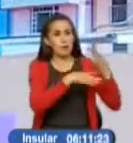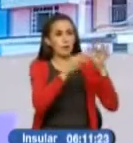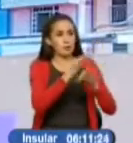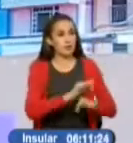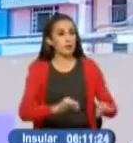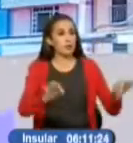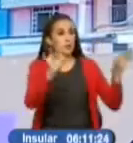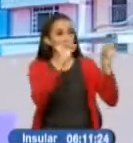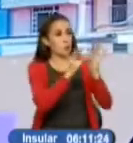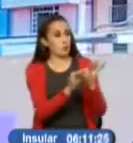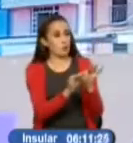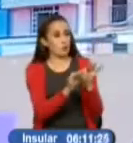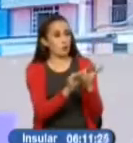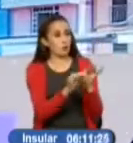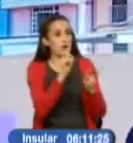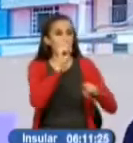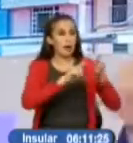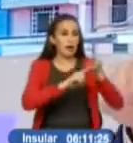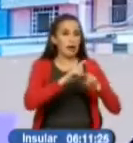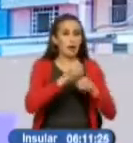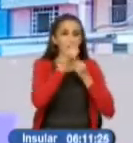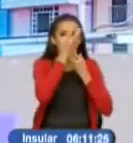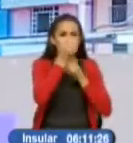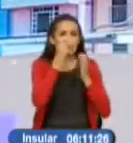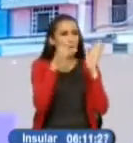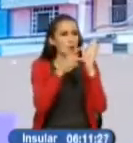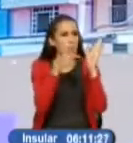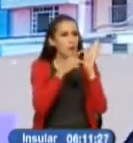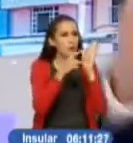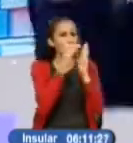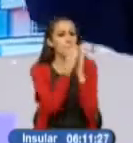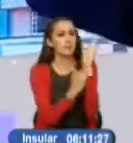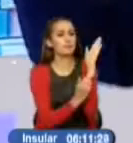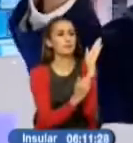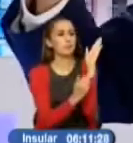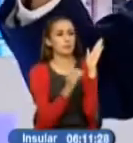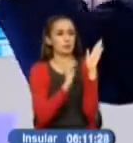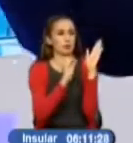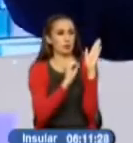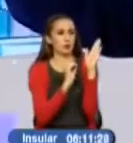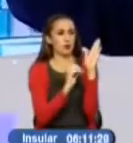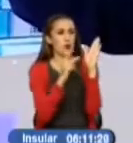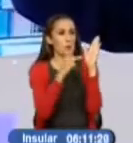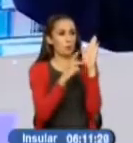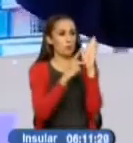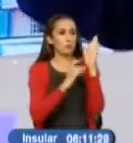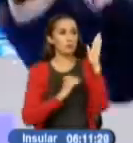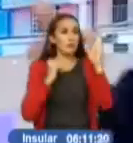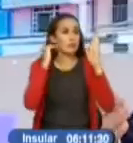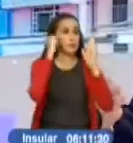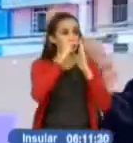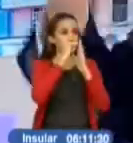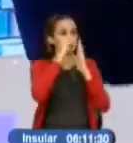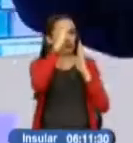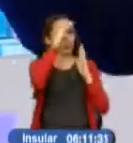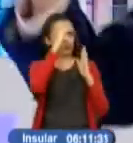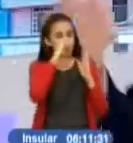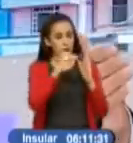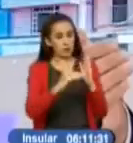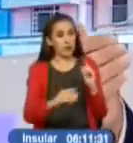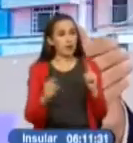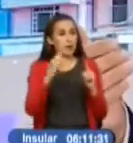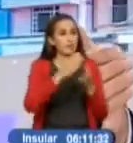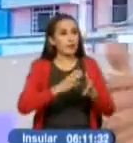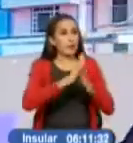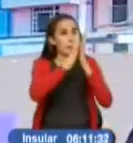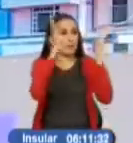hay que desmitificar, ¿no es cierto? No existen puntajes mínimos, pero la asignación se hace, como es obvio, en orden descendente, del mayor al